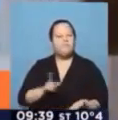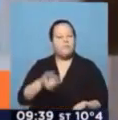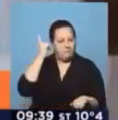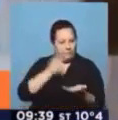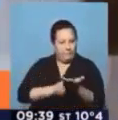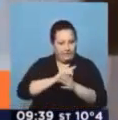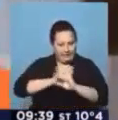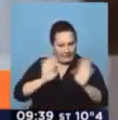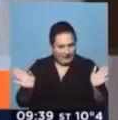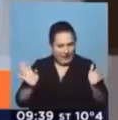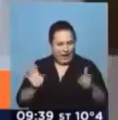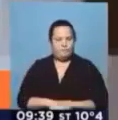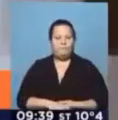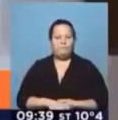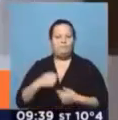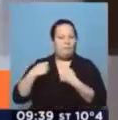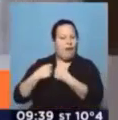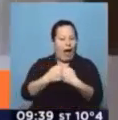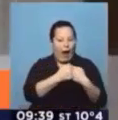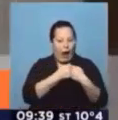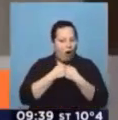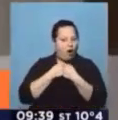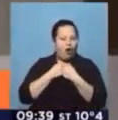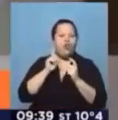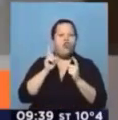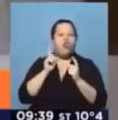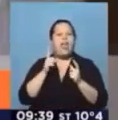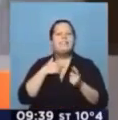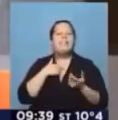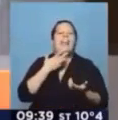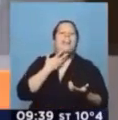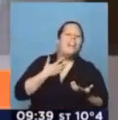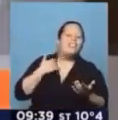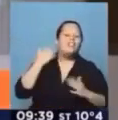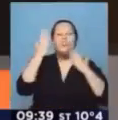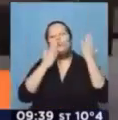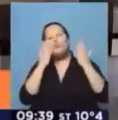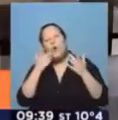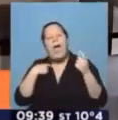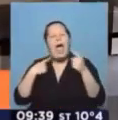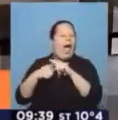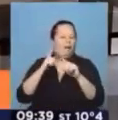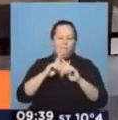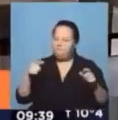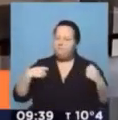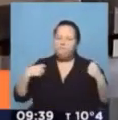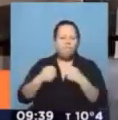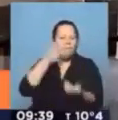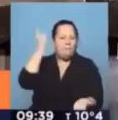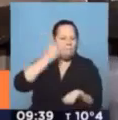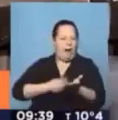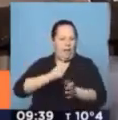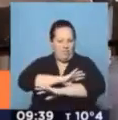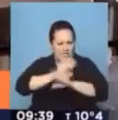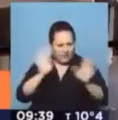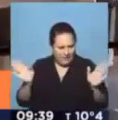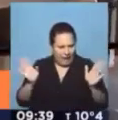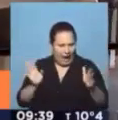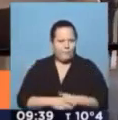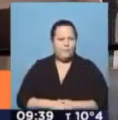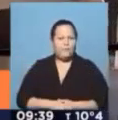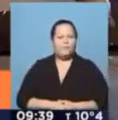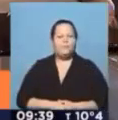tenemos ya un dictamen en común, así que no es una expresión de deseo o una expresión de consenso. Ya hay un dictamen